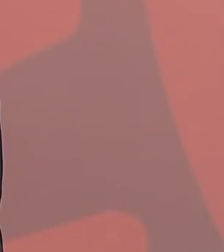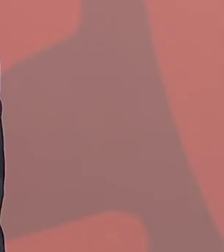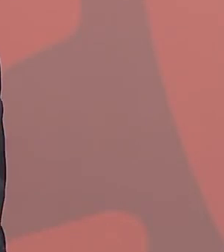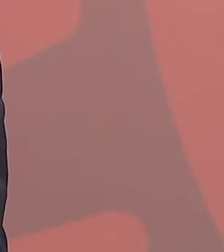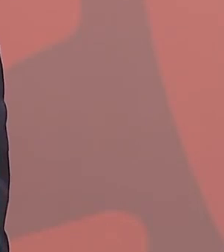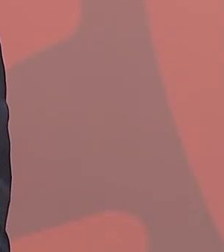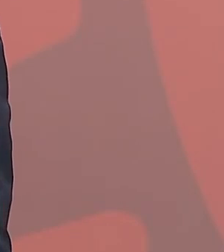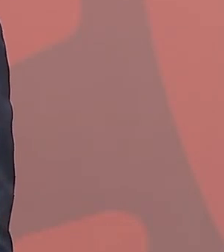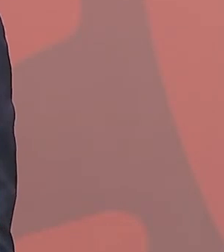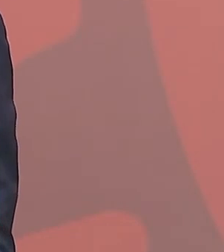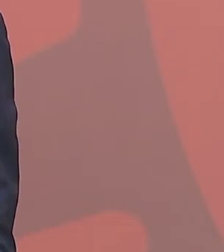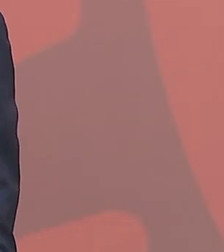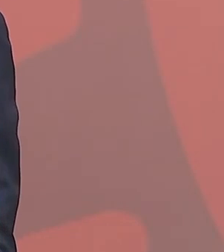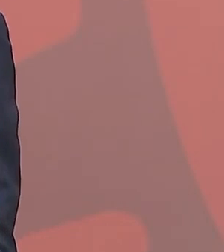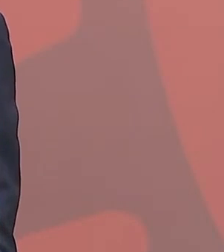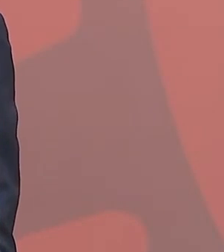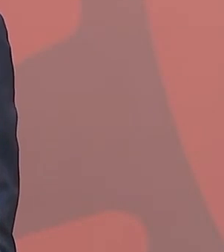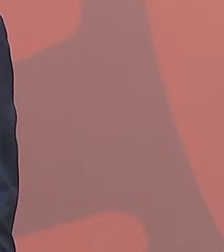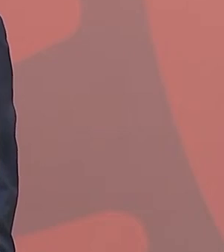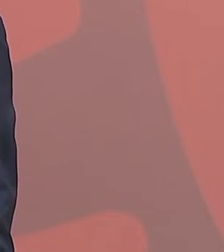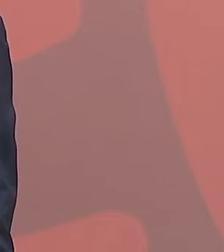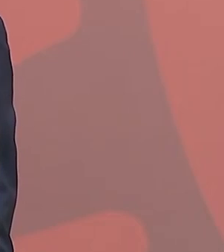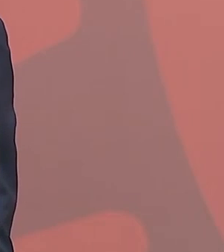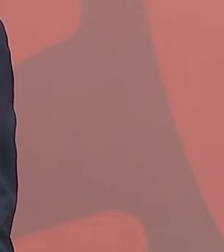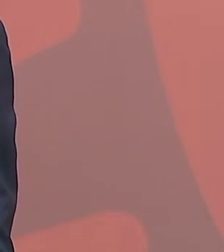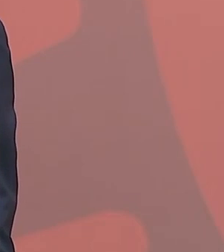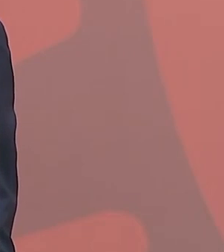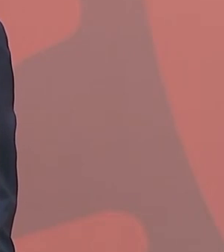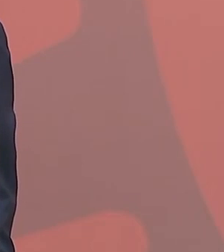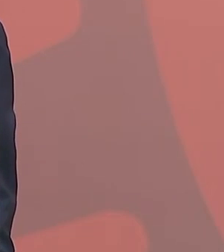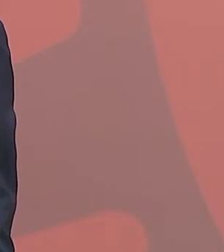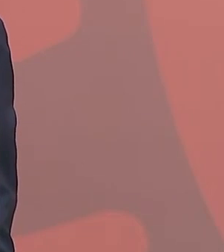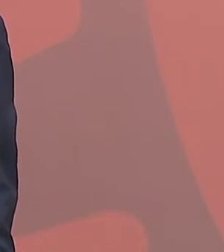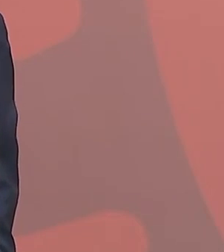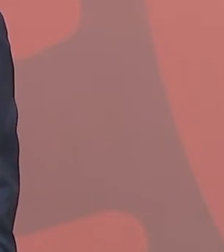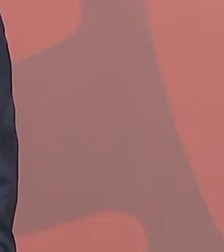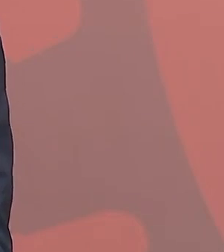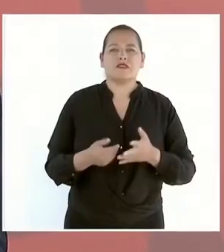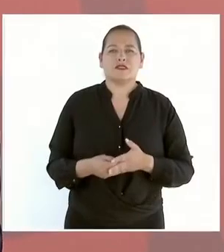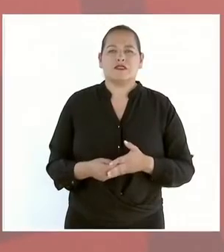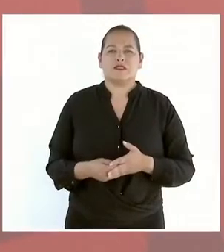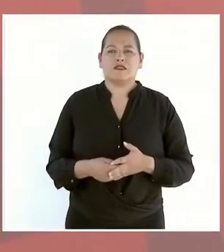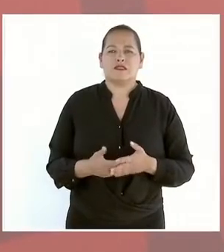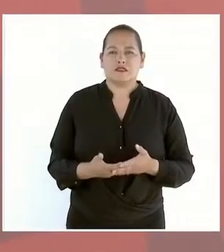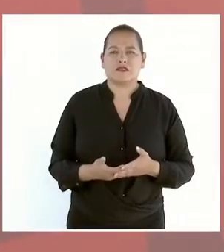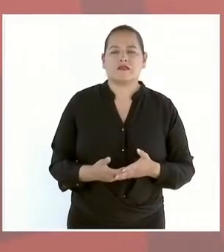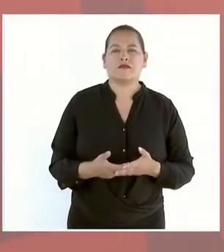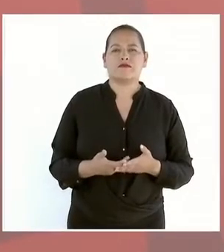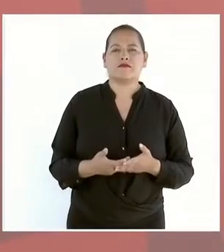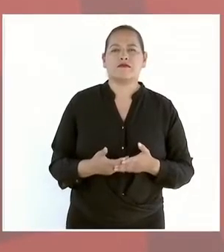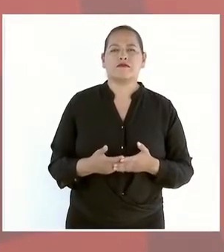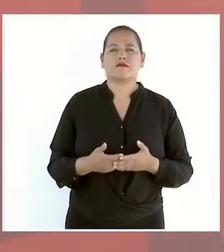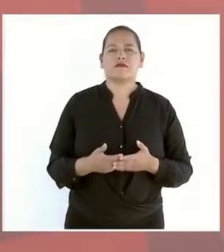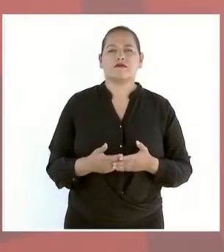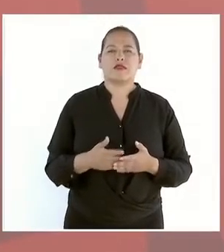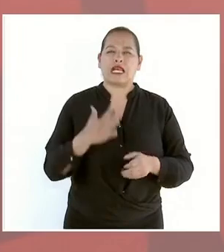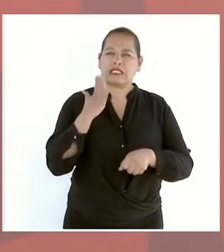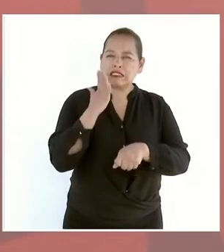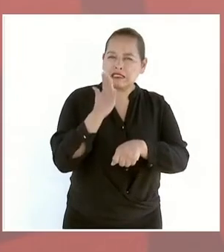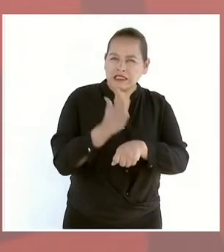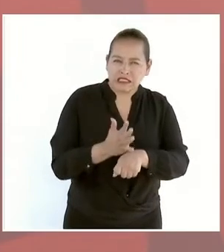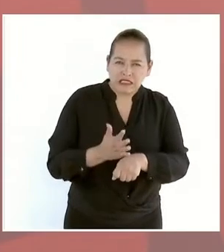la abolición de los castigos corporales y el pago regular